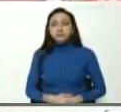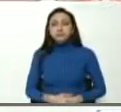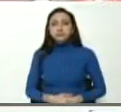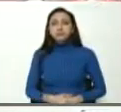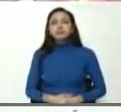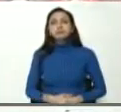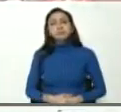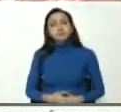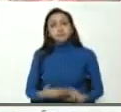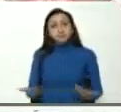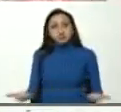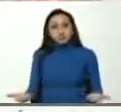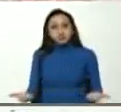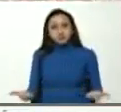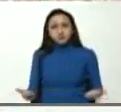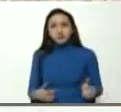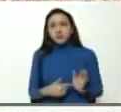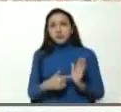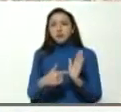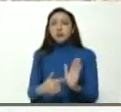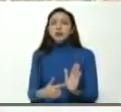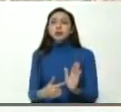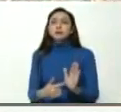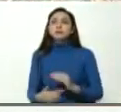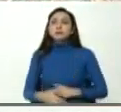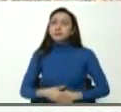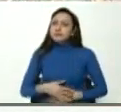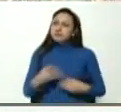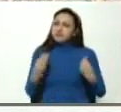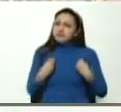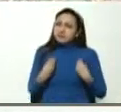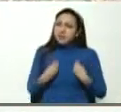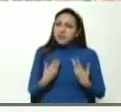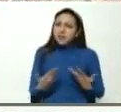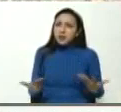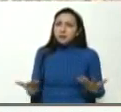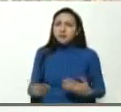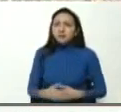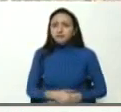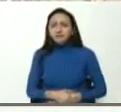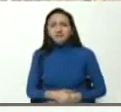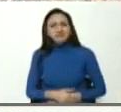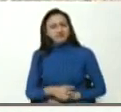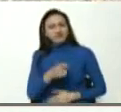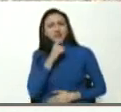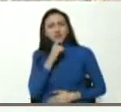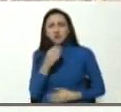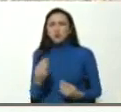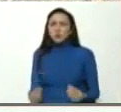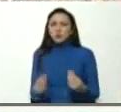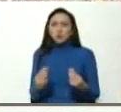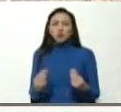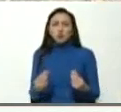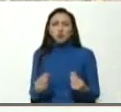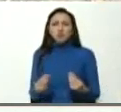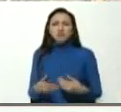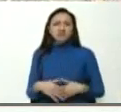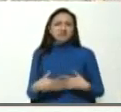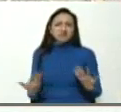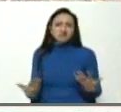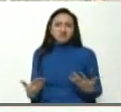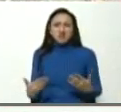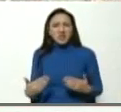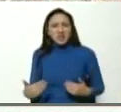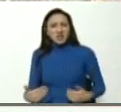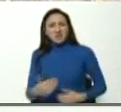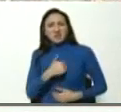parece que la vida sé se ha hecho difícil con tantos golpes